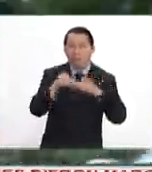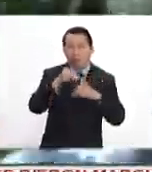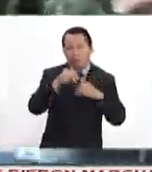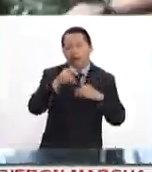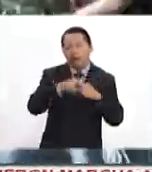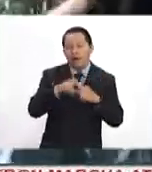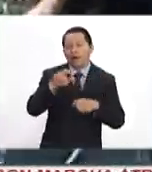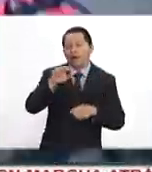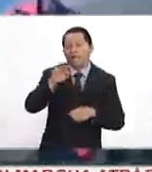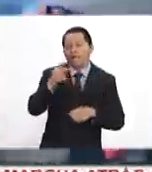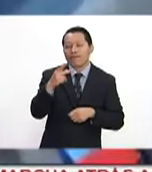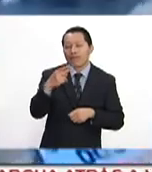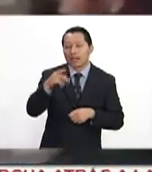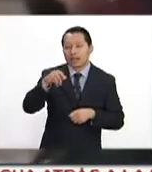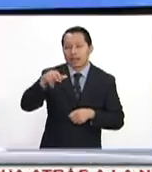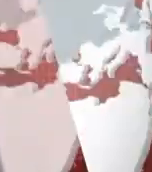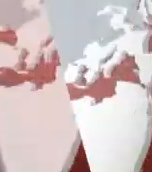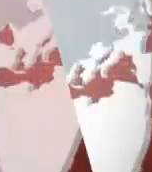de Phoenix.